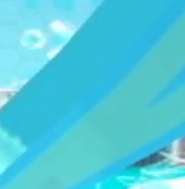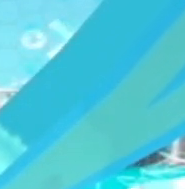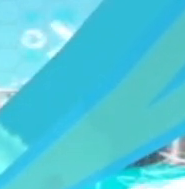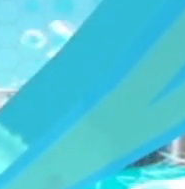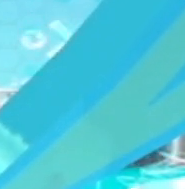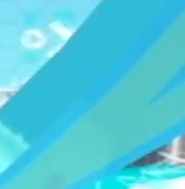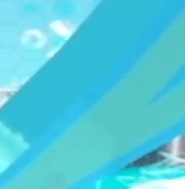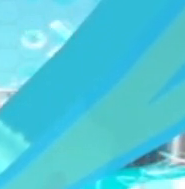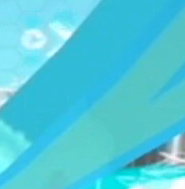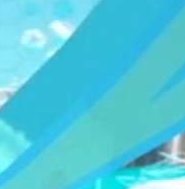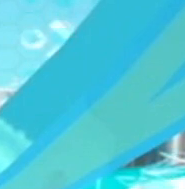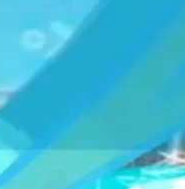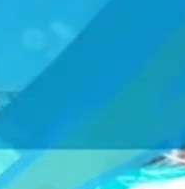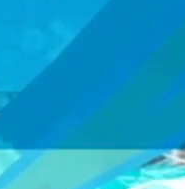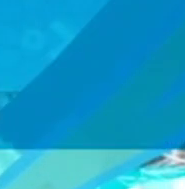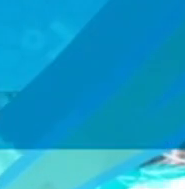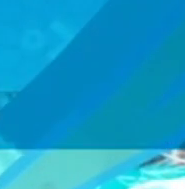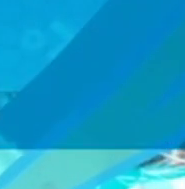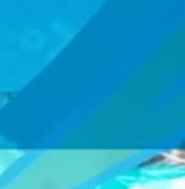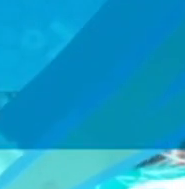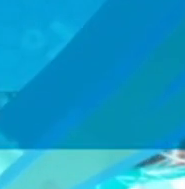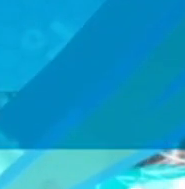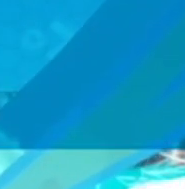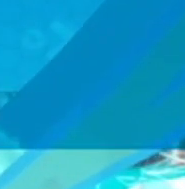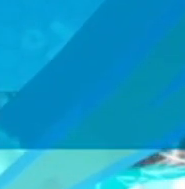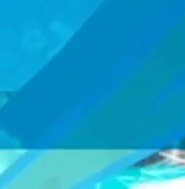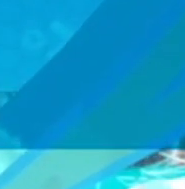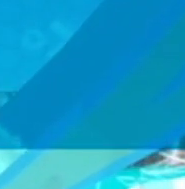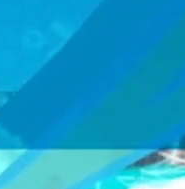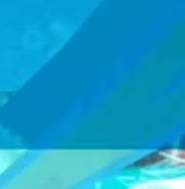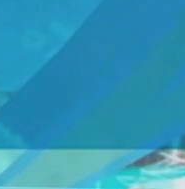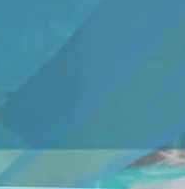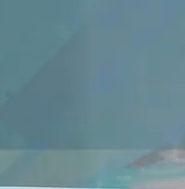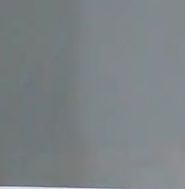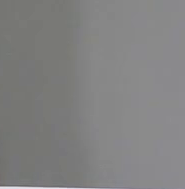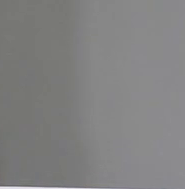Popular Pensiones te presentó la tasa básica pasiva.